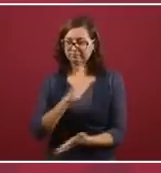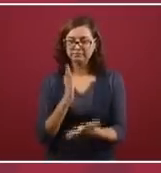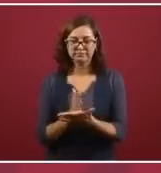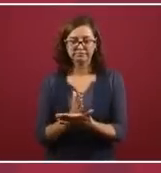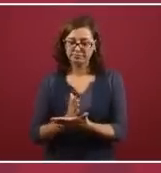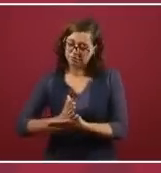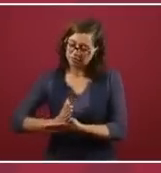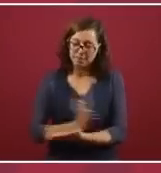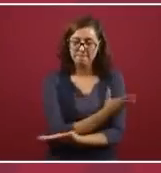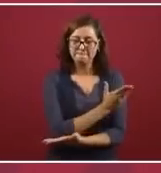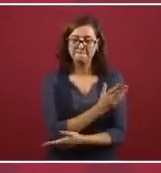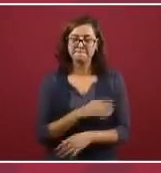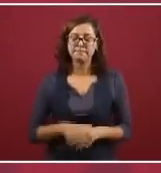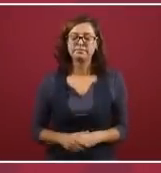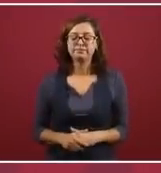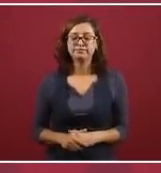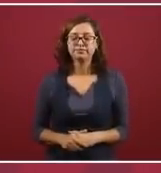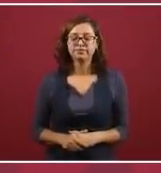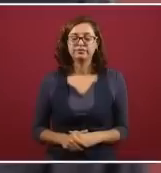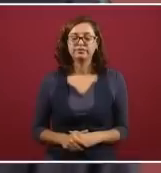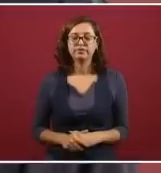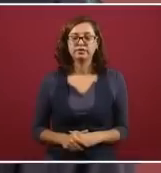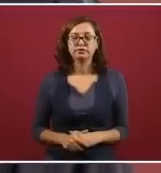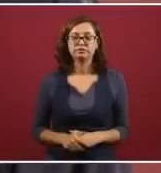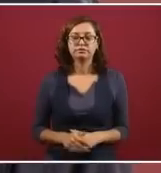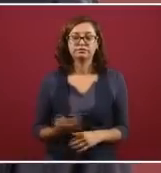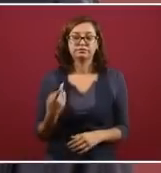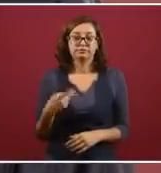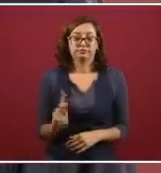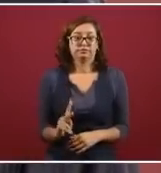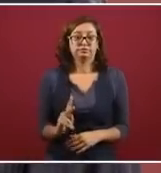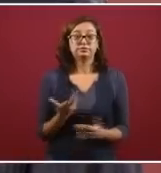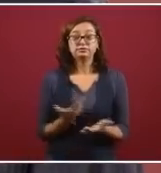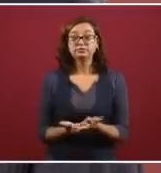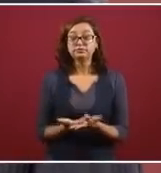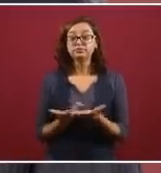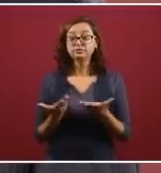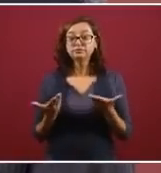Pero, pues no juzgar,